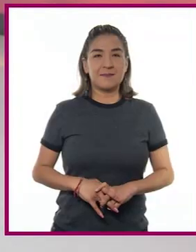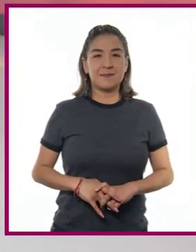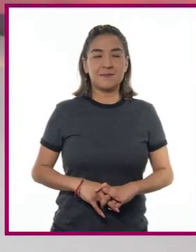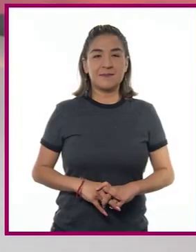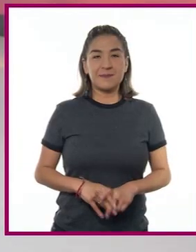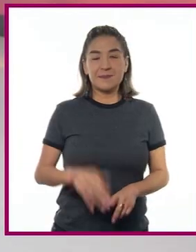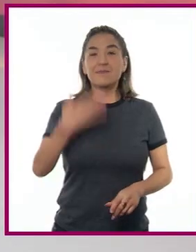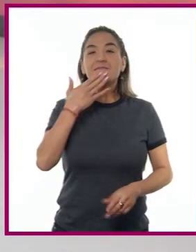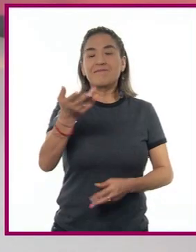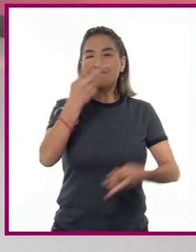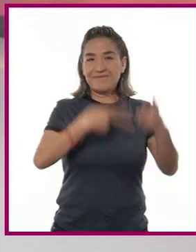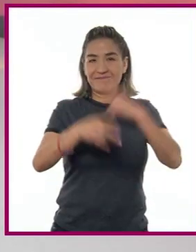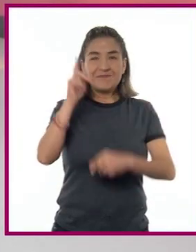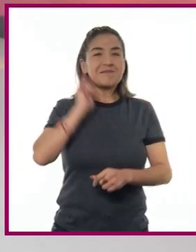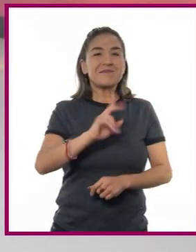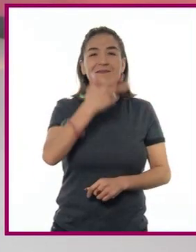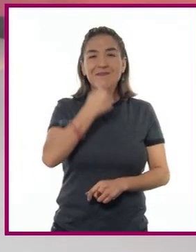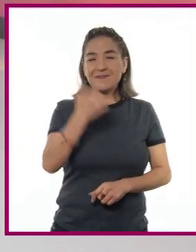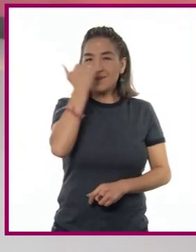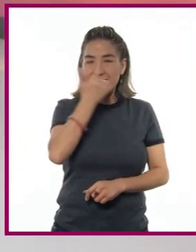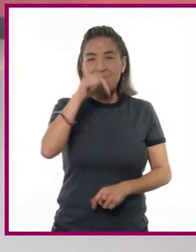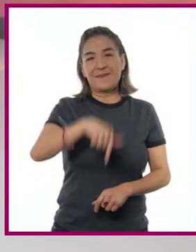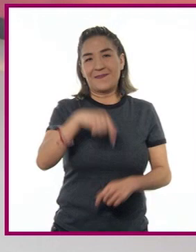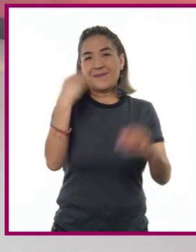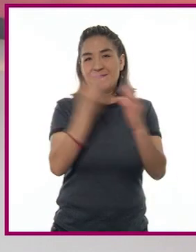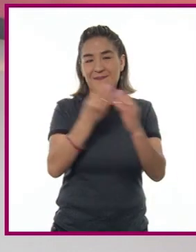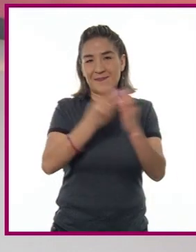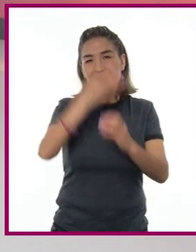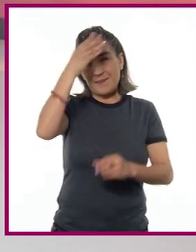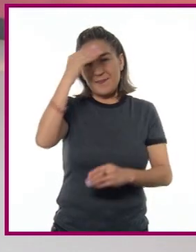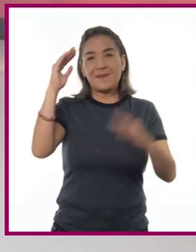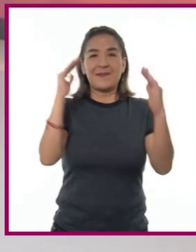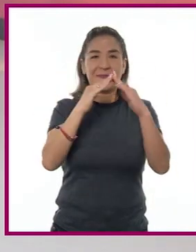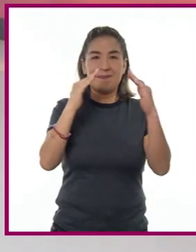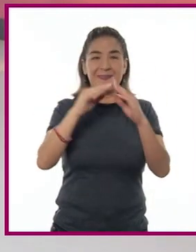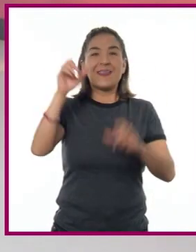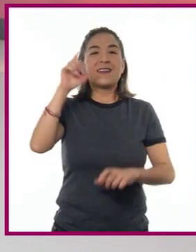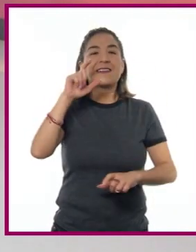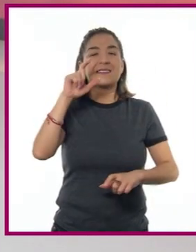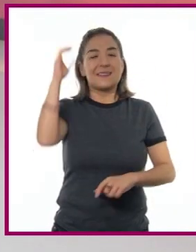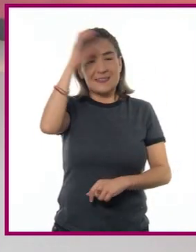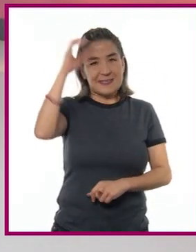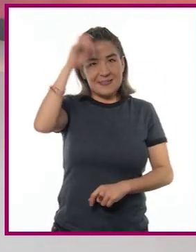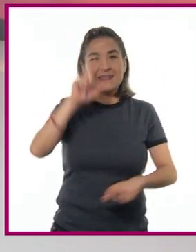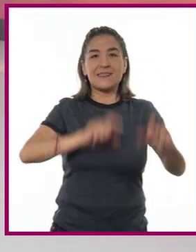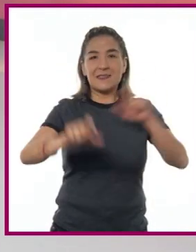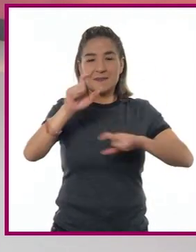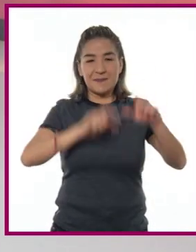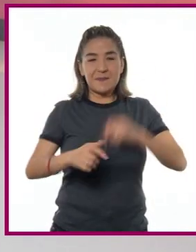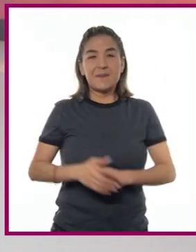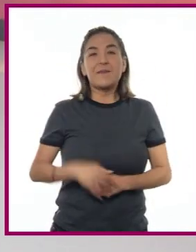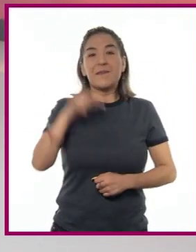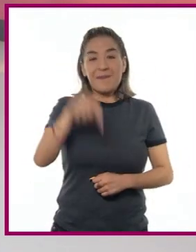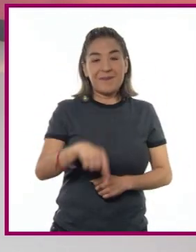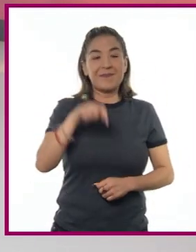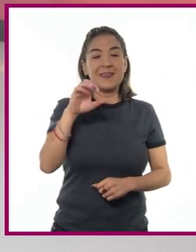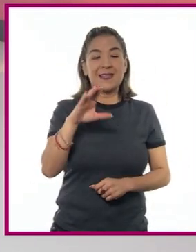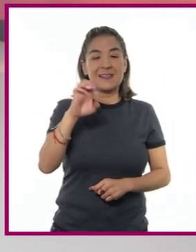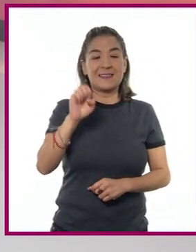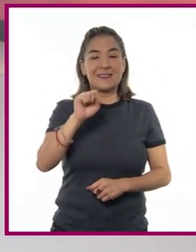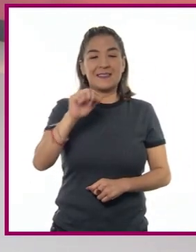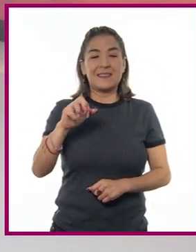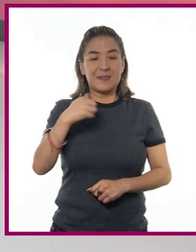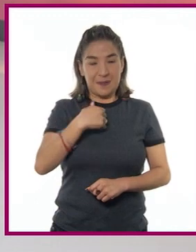Bienvenidas alumnas y alumnos a una sesión más de Aprende en Casa de Ciencias Química. Soy la profesora Anel Vázquez Martínez y es un gusto